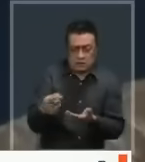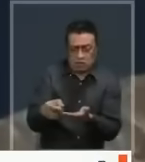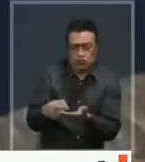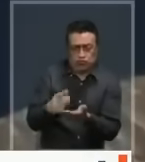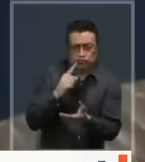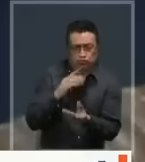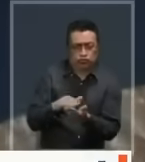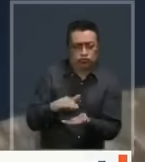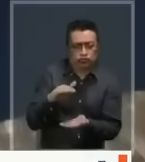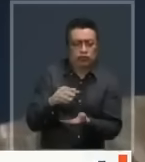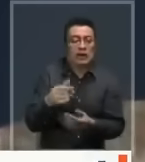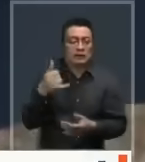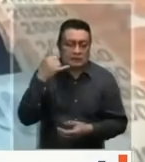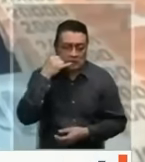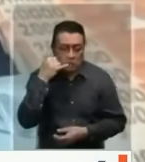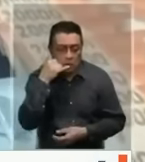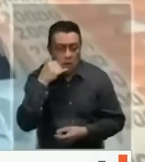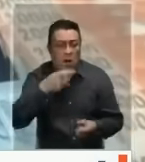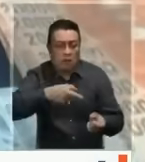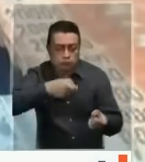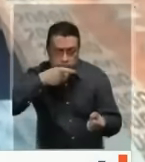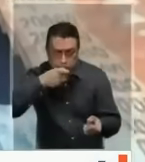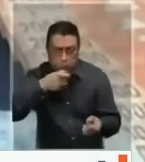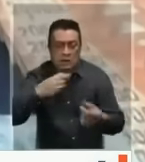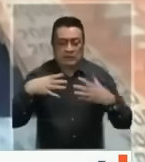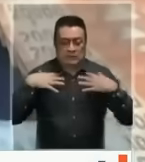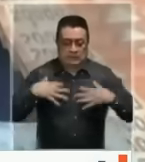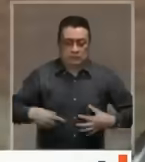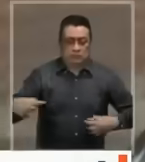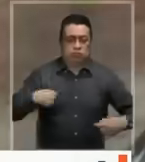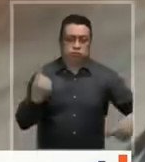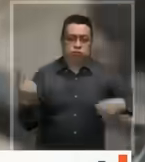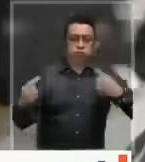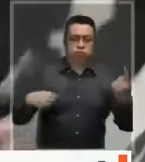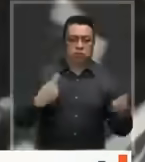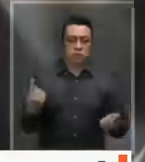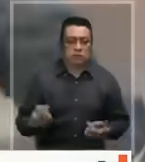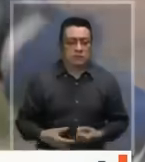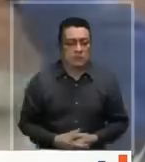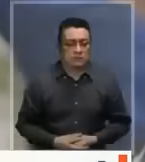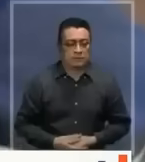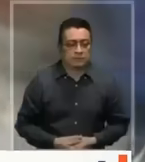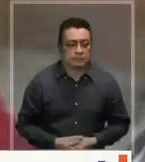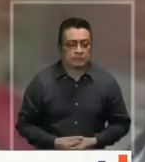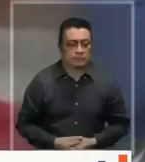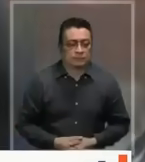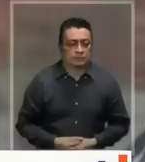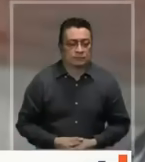efectivo, celulares, armas de fuego y chalecos antibalas.